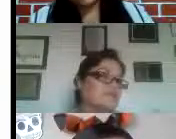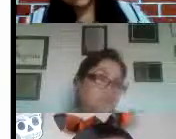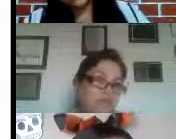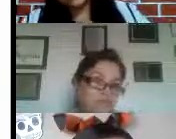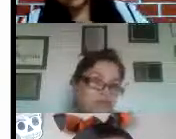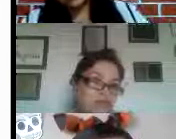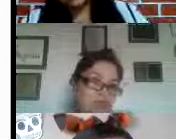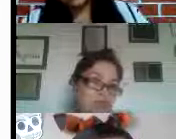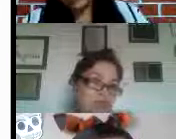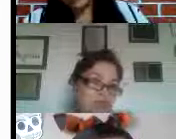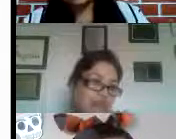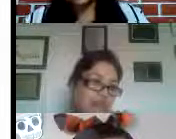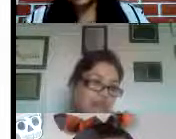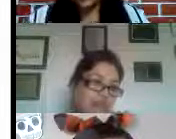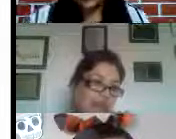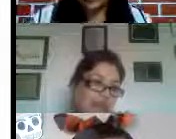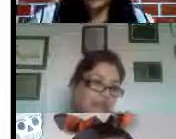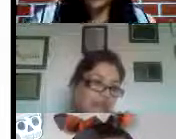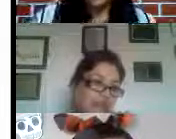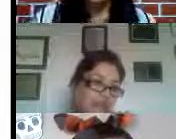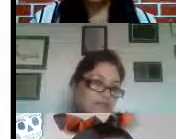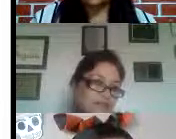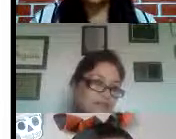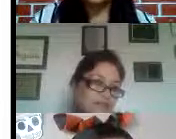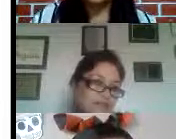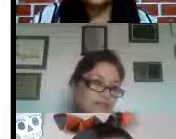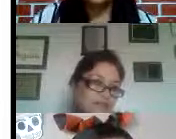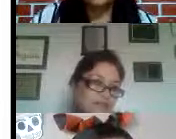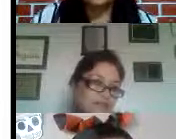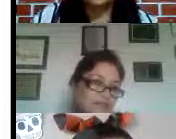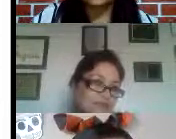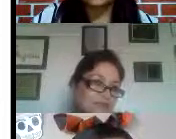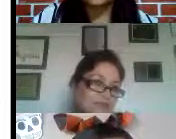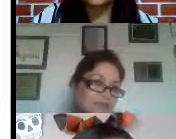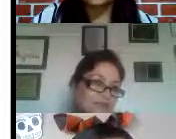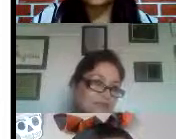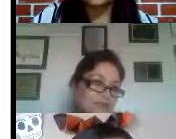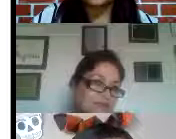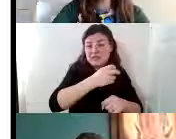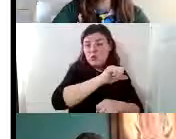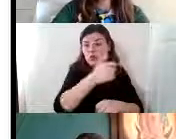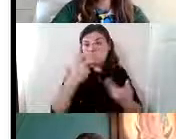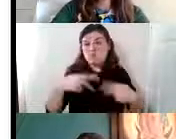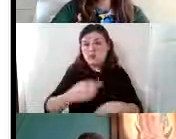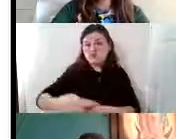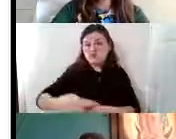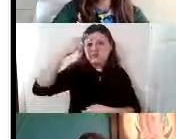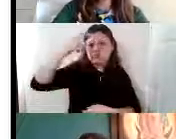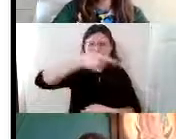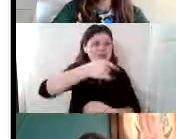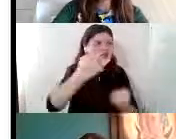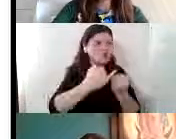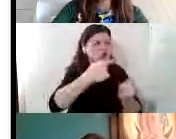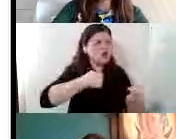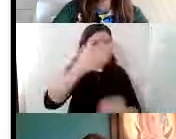los personajes te recordaron a alguien que conozcas. Pregunta importante también. Y ahí ellos te van a poder expresar,